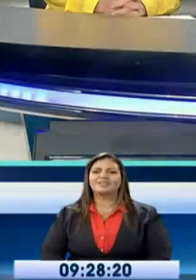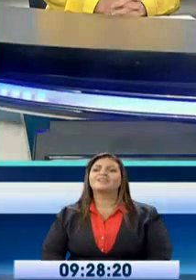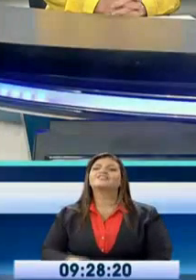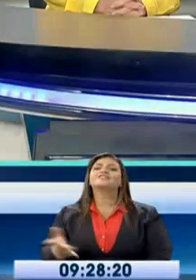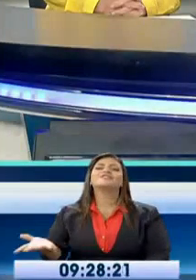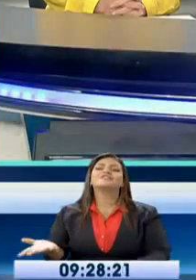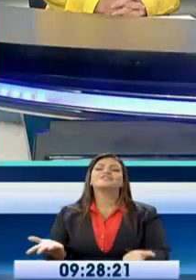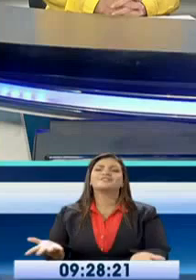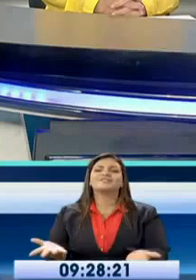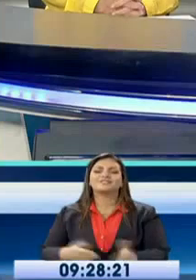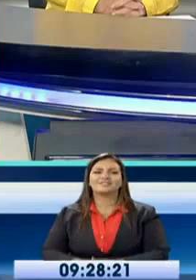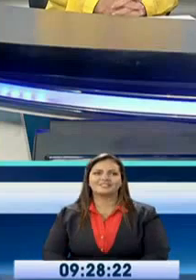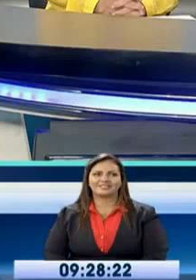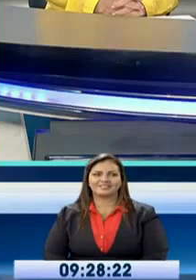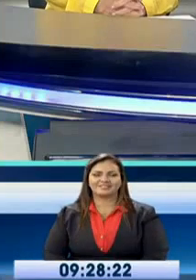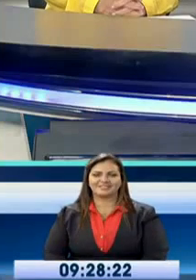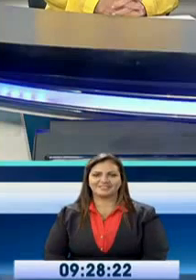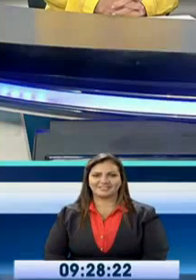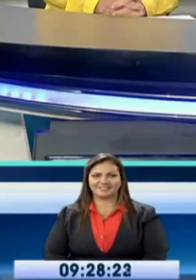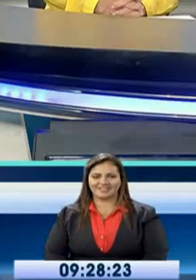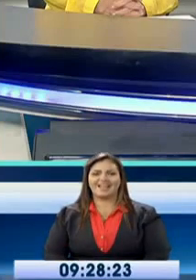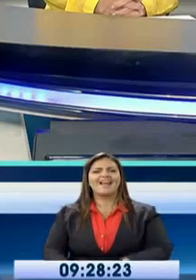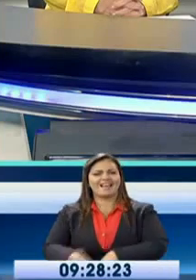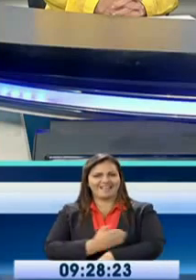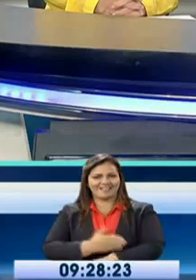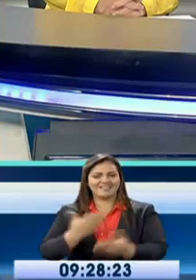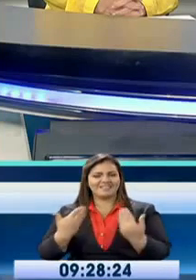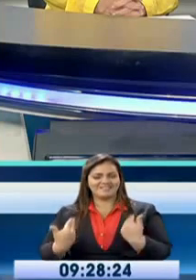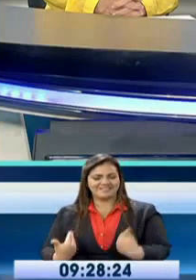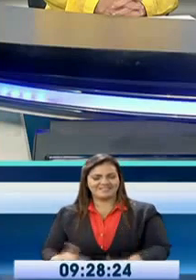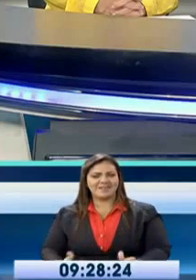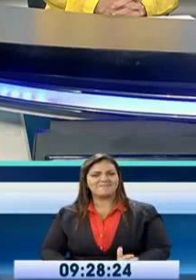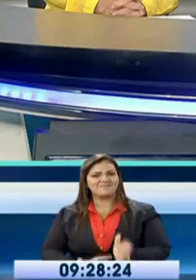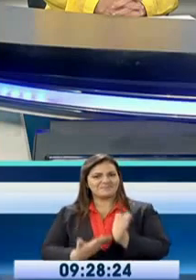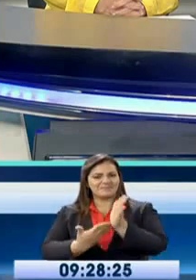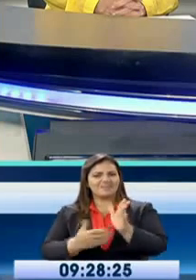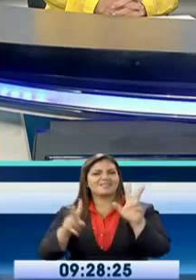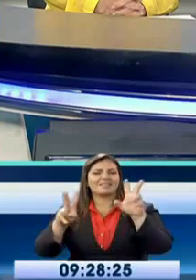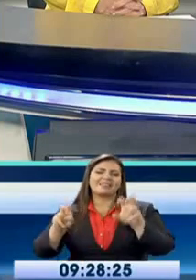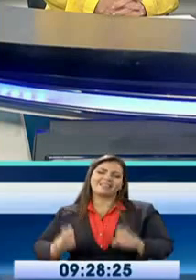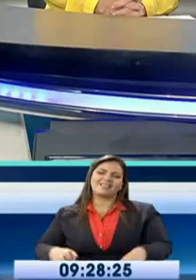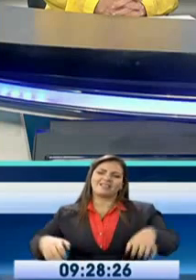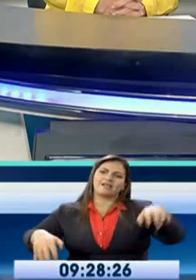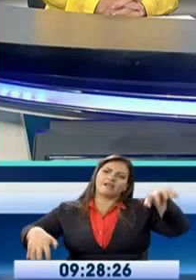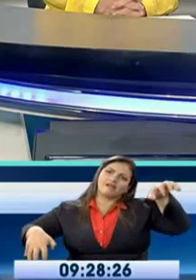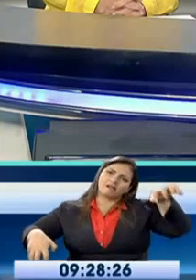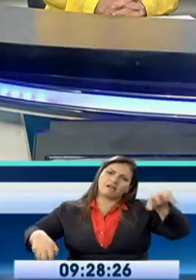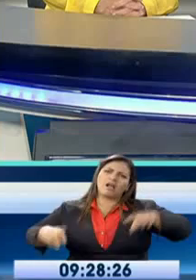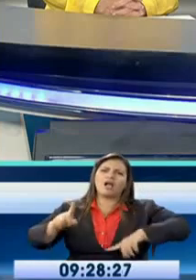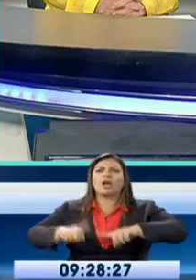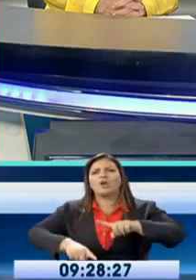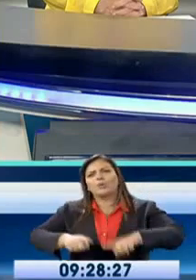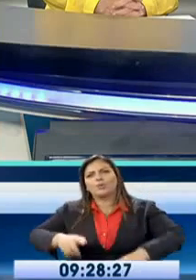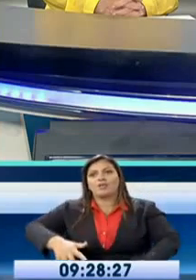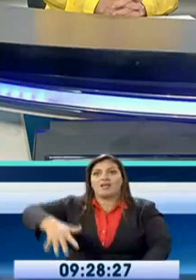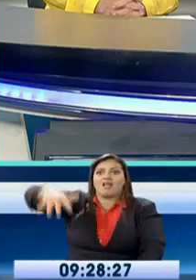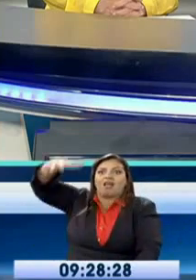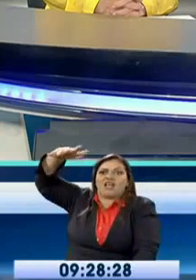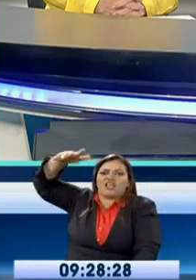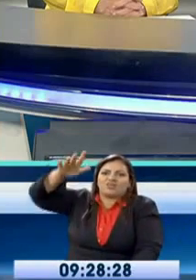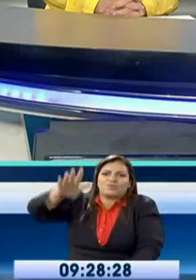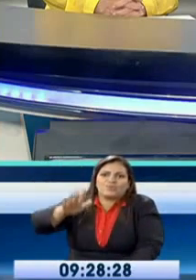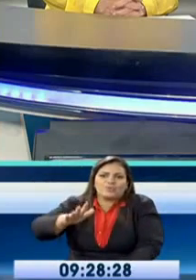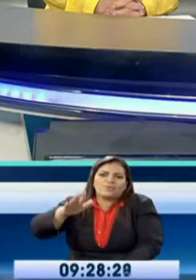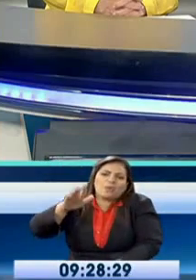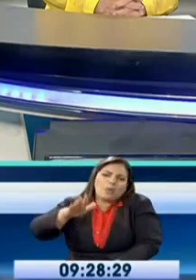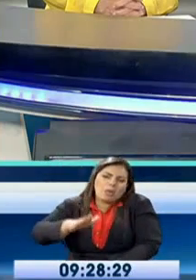Claro que sí, fíjate que no solamente hemos presentado ya días atrás los años viejos, tamaño normal, los pequeñitos, los medianos, claro. Bueno, pues ya vamos subiendo